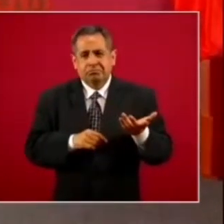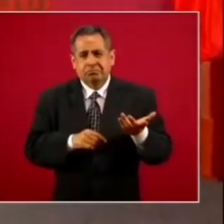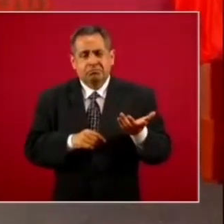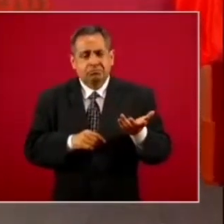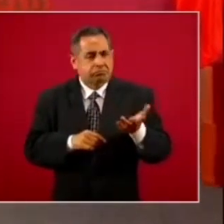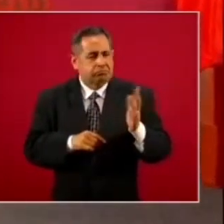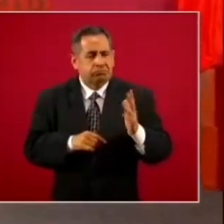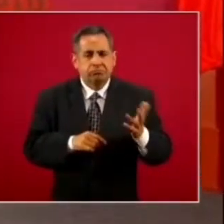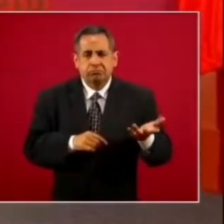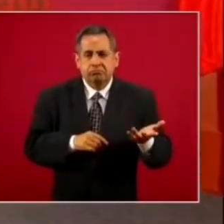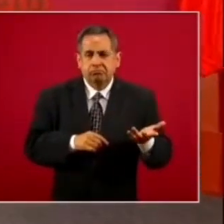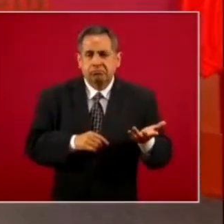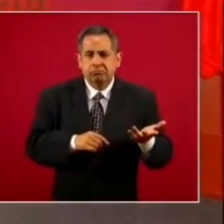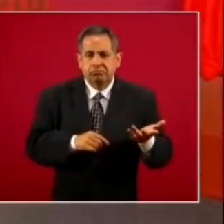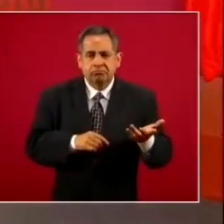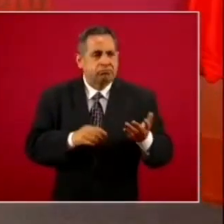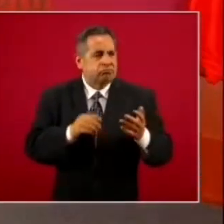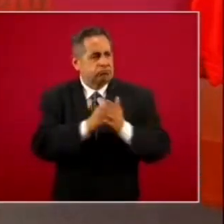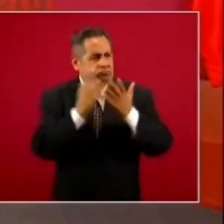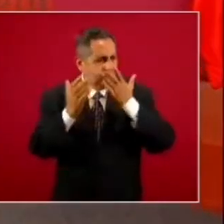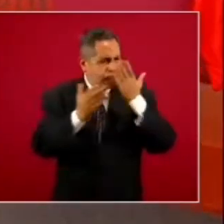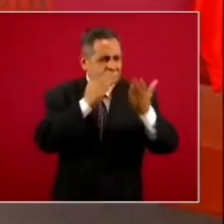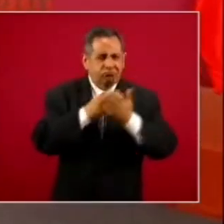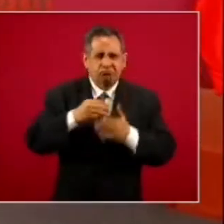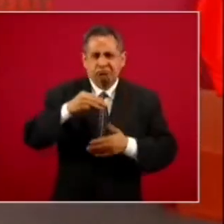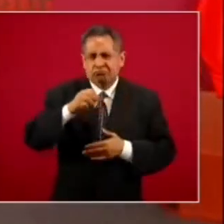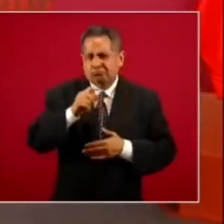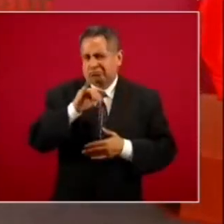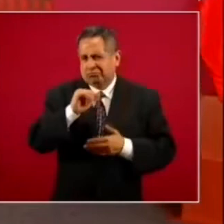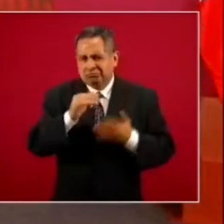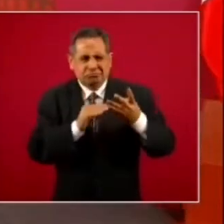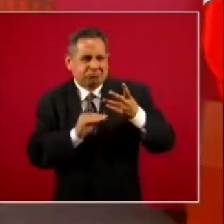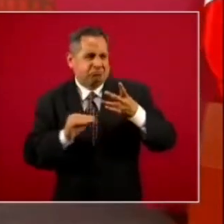con maestría, con doctorado,